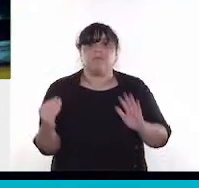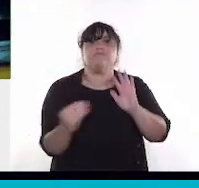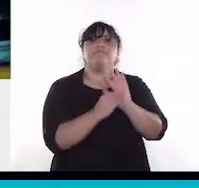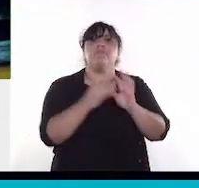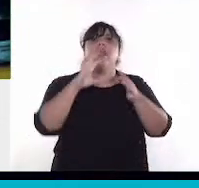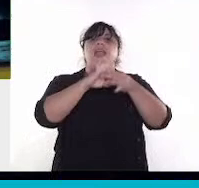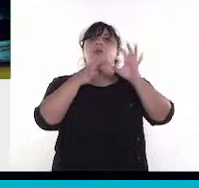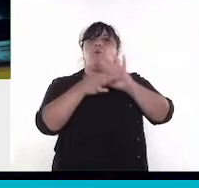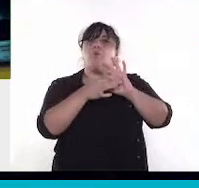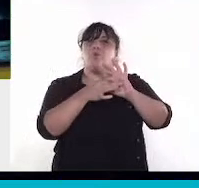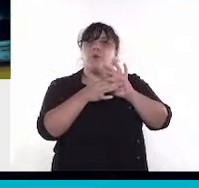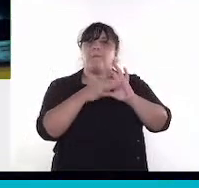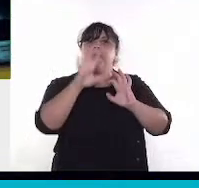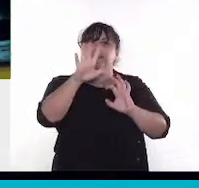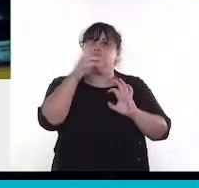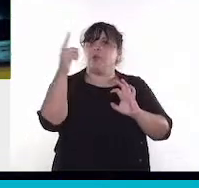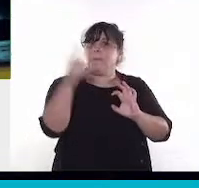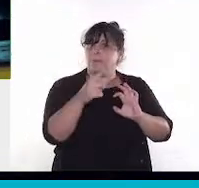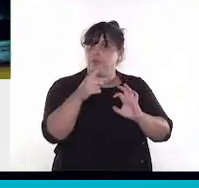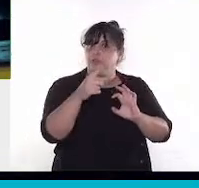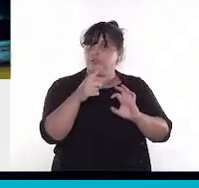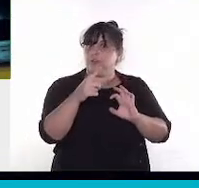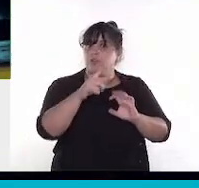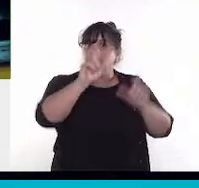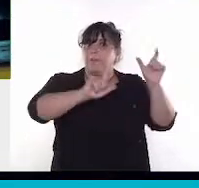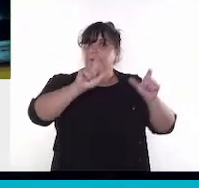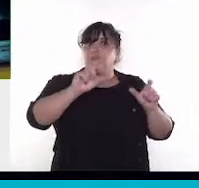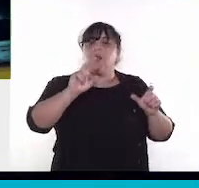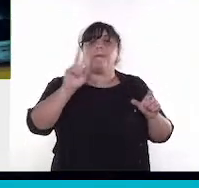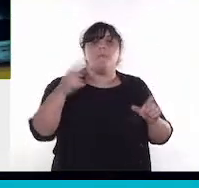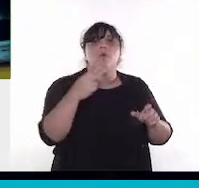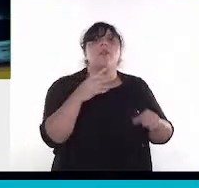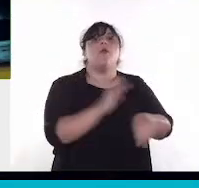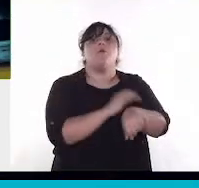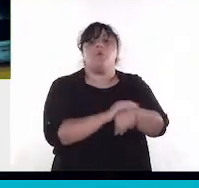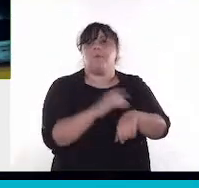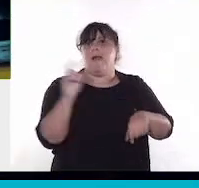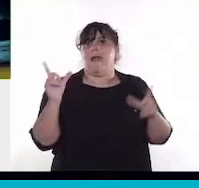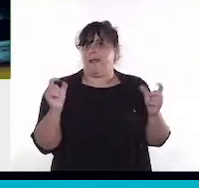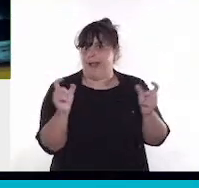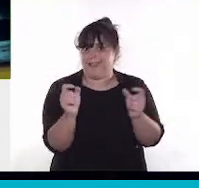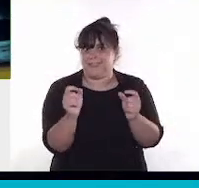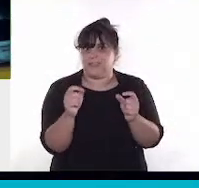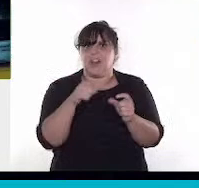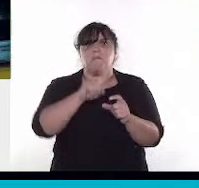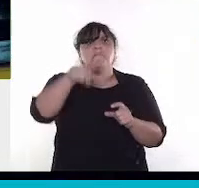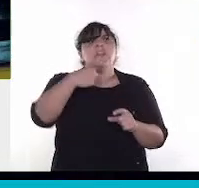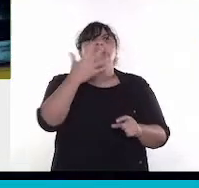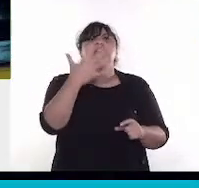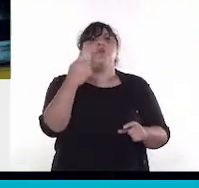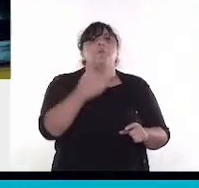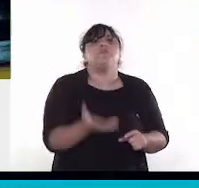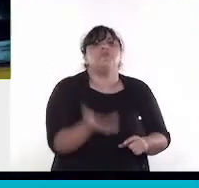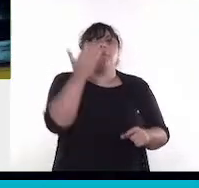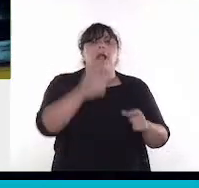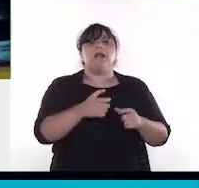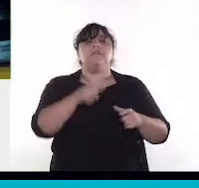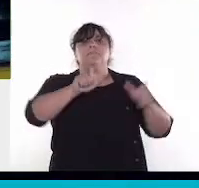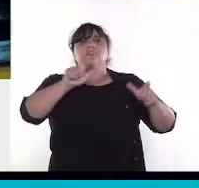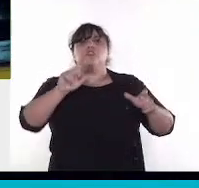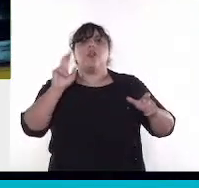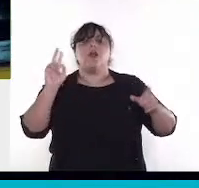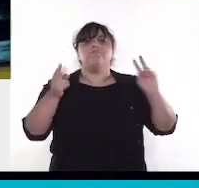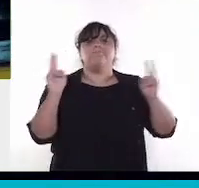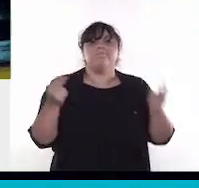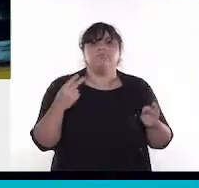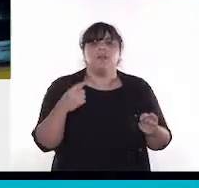un aumento del 5% de las muertes por cáncer. Se sabe que las causas de este incremento han sido la falta de